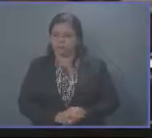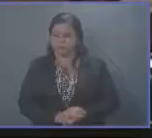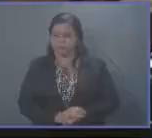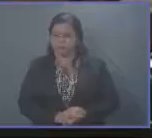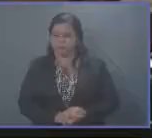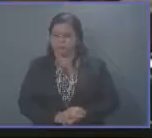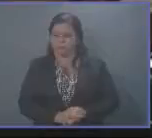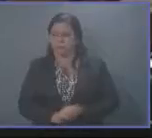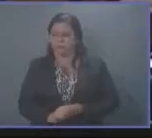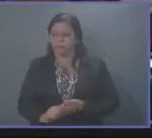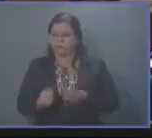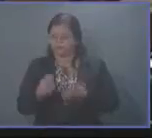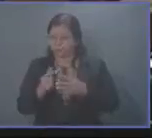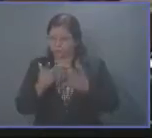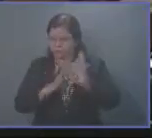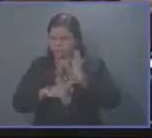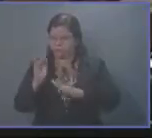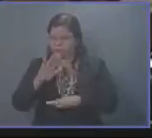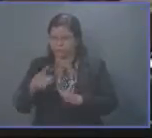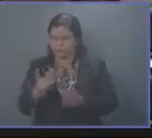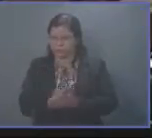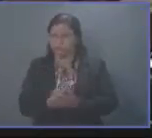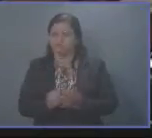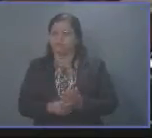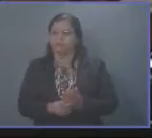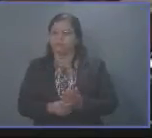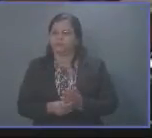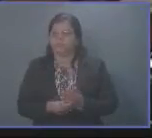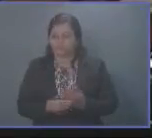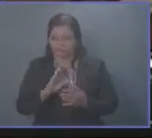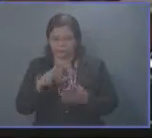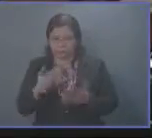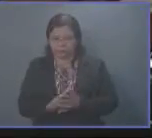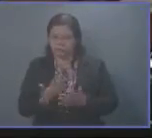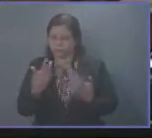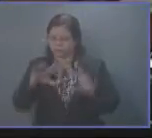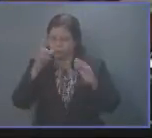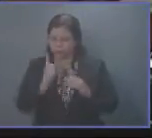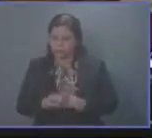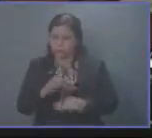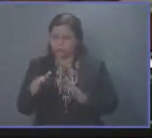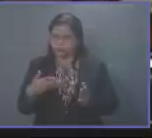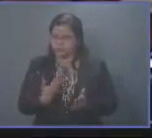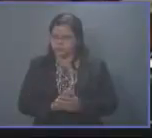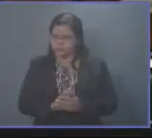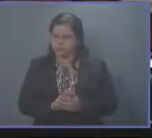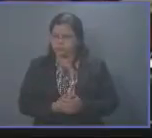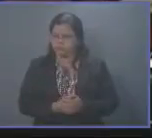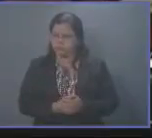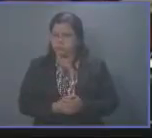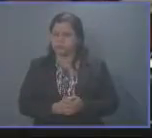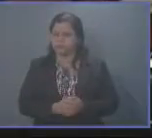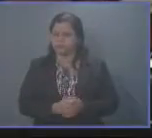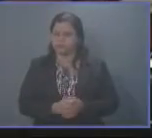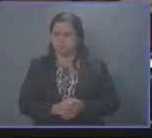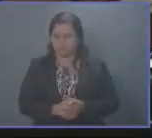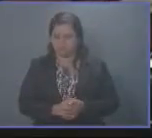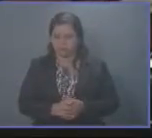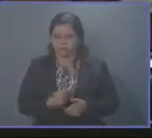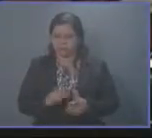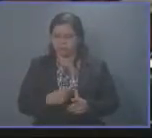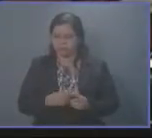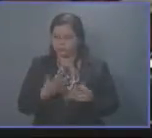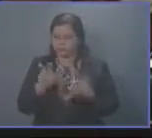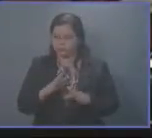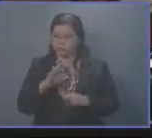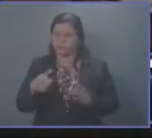Una vez cancelado, el saldo pendiente adeudado será obligación del emisor o coemisor entregar en forma física